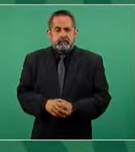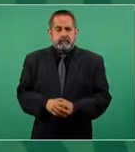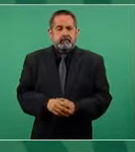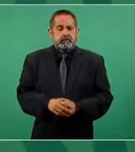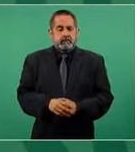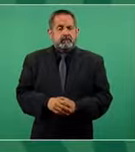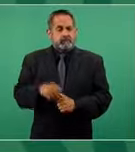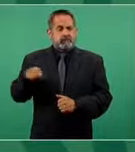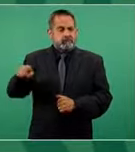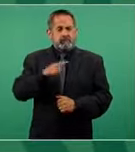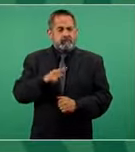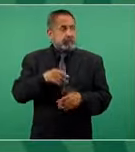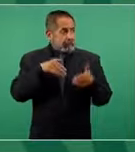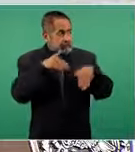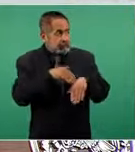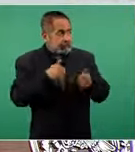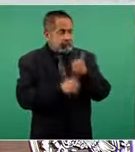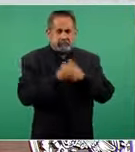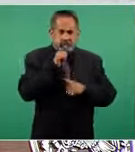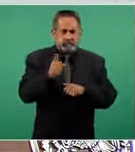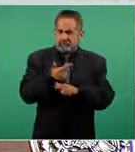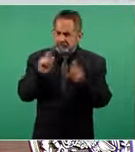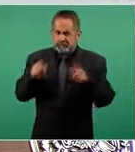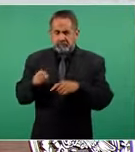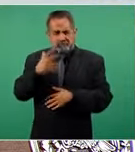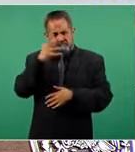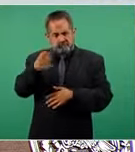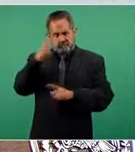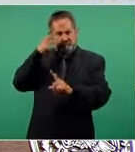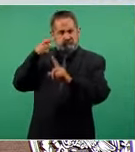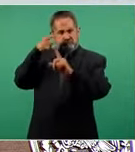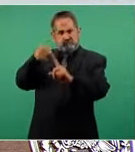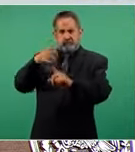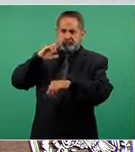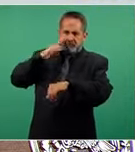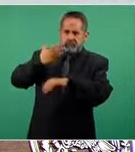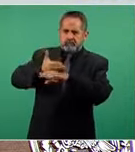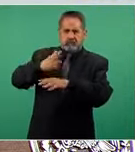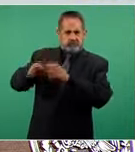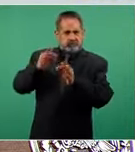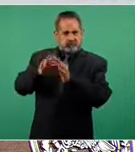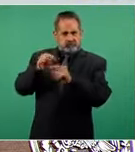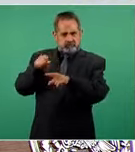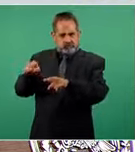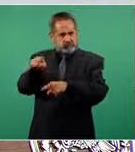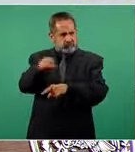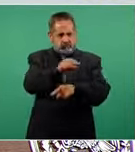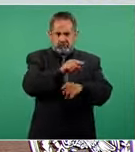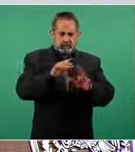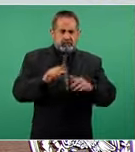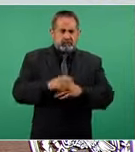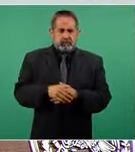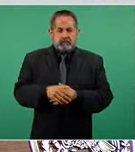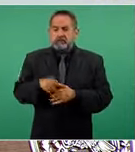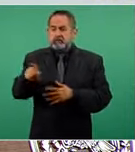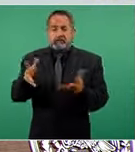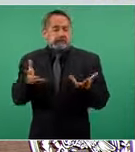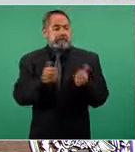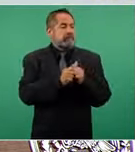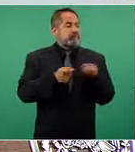independiente, serio, objetivo, responsable, no vinculado al